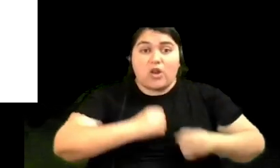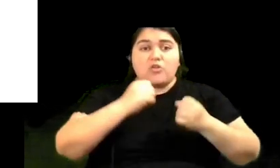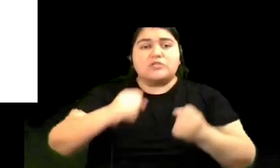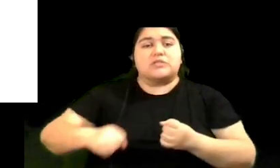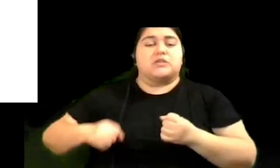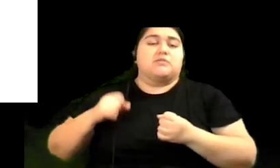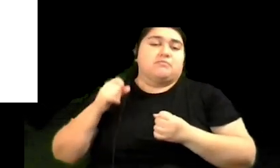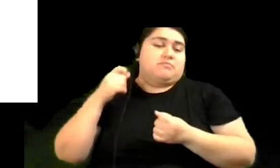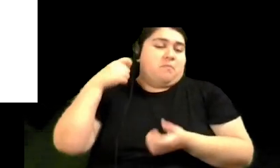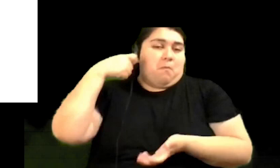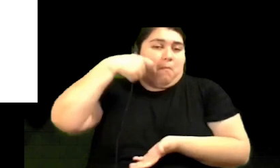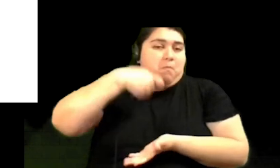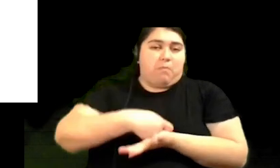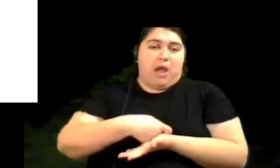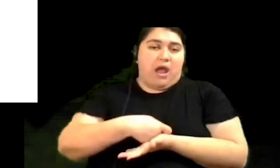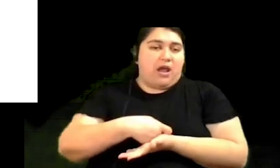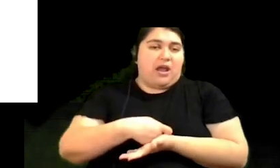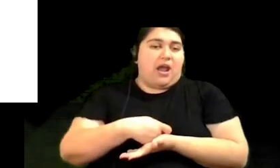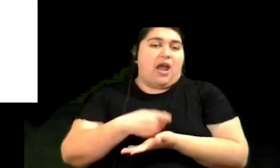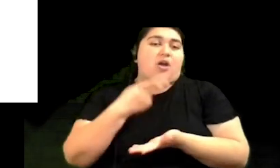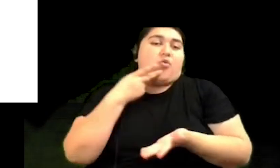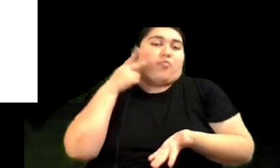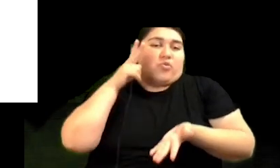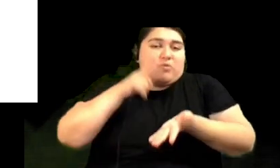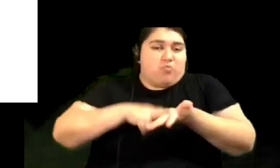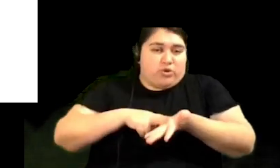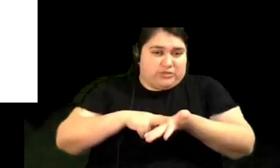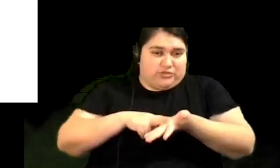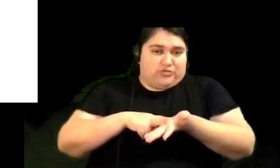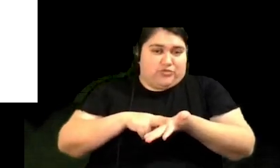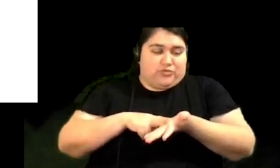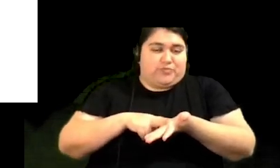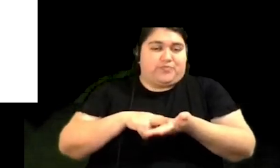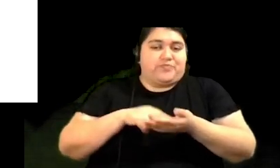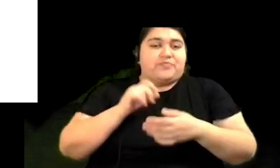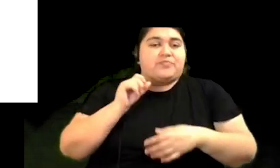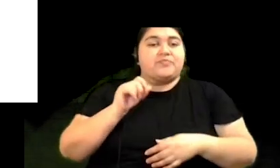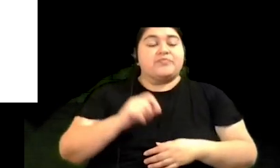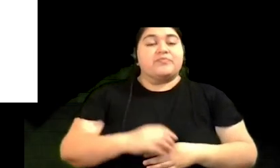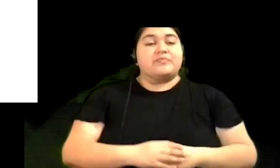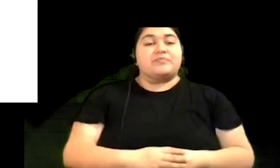paga una ecotasa, o pagaba en función del fallo Cantalupi.